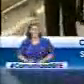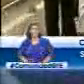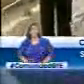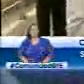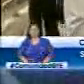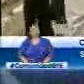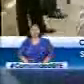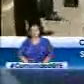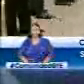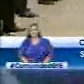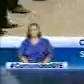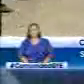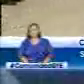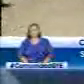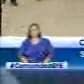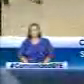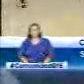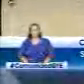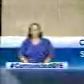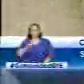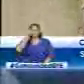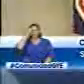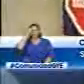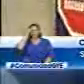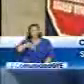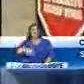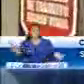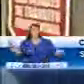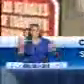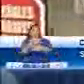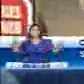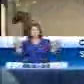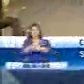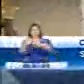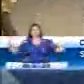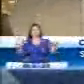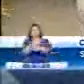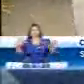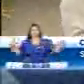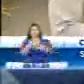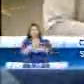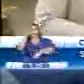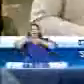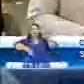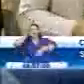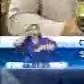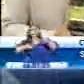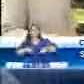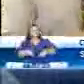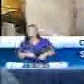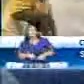atraviesan esta este tramo bastante con bastante tráfico vehicular sino también quienes van hacia los diferentes